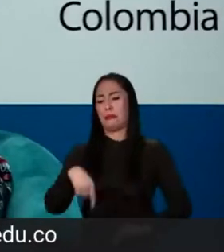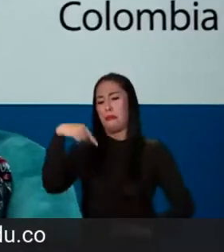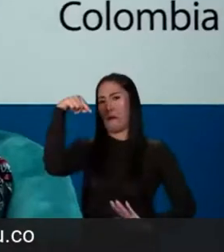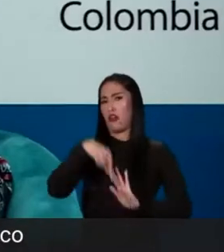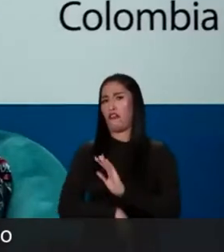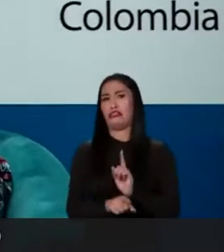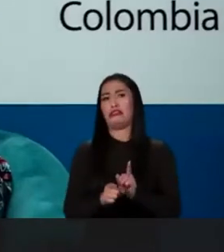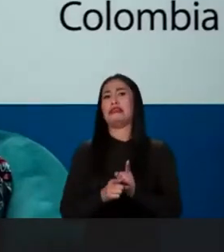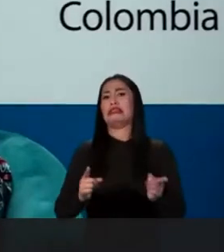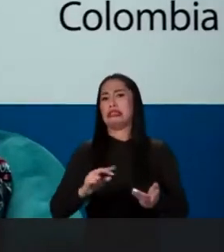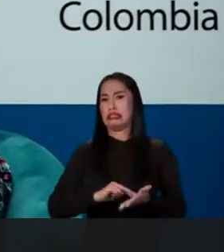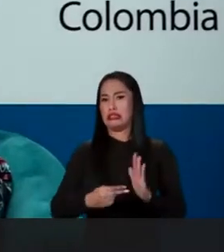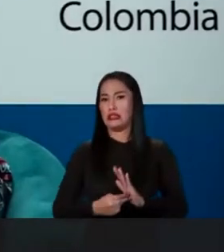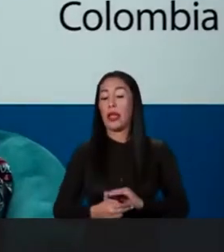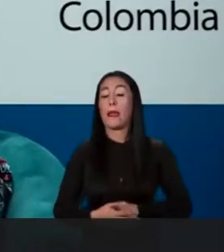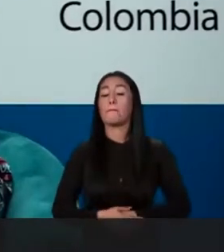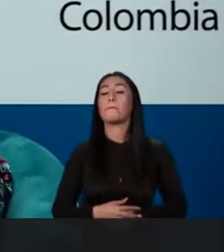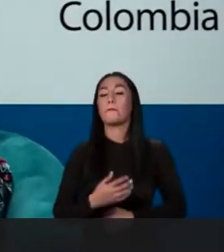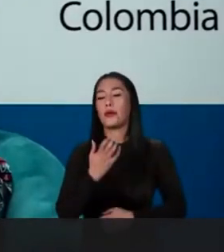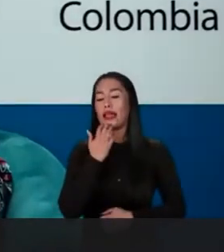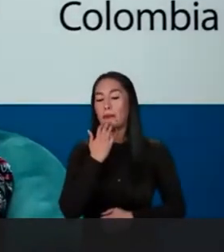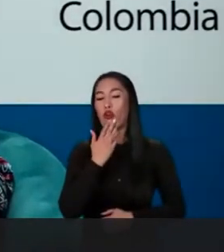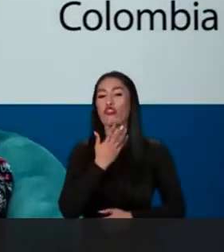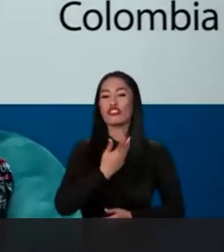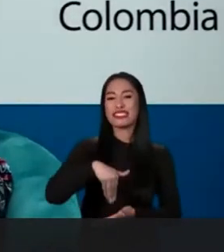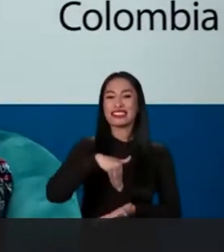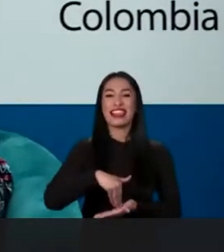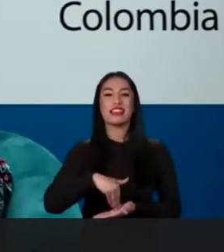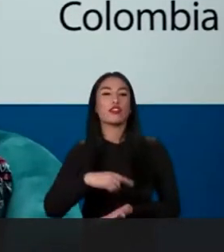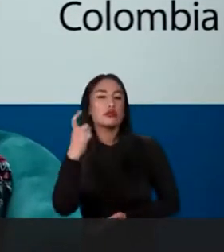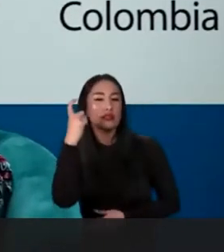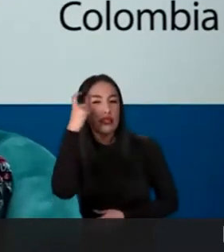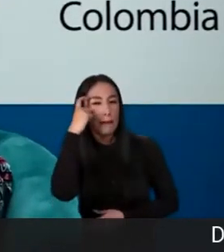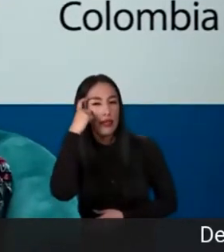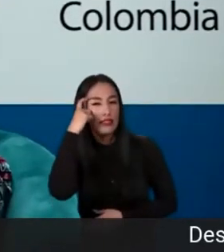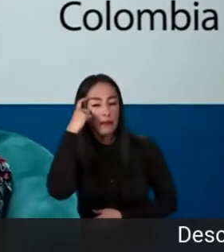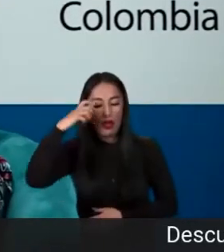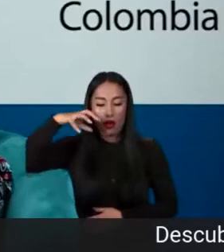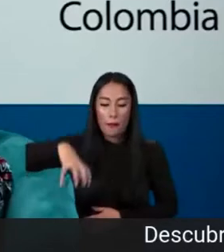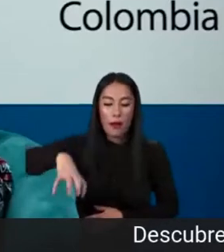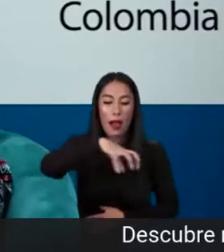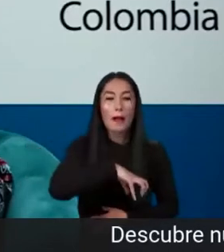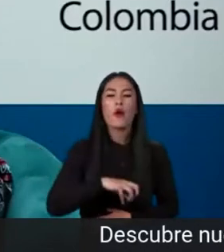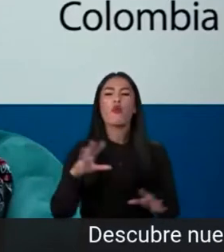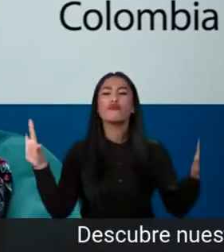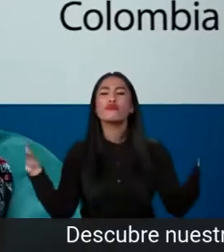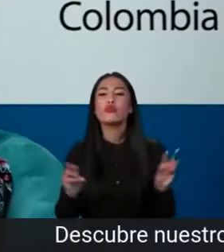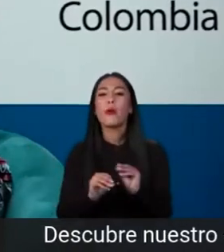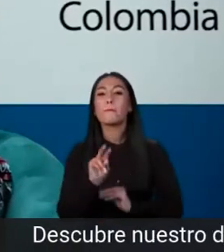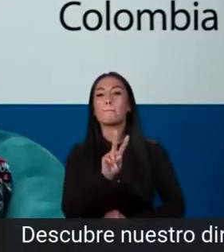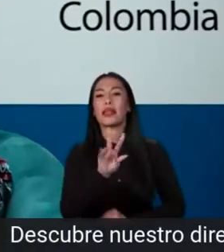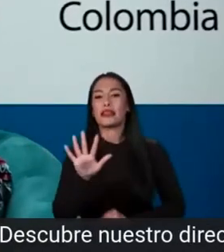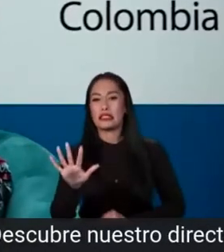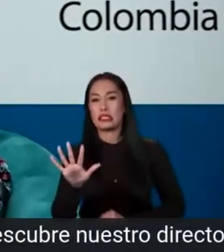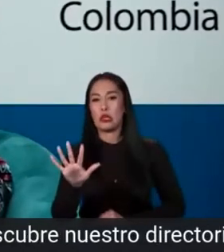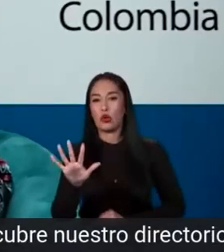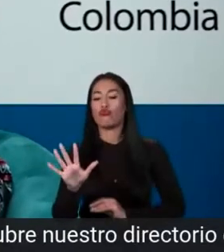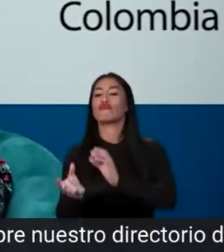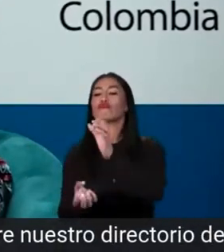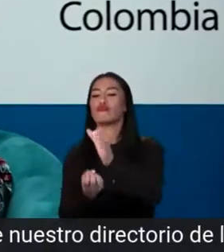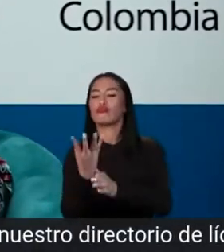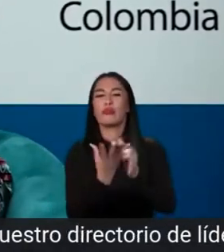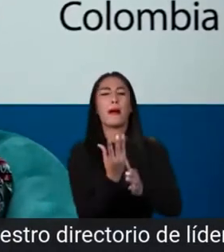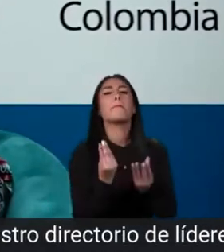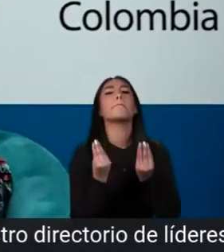cuales y que está prohibido que sean internos los centros de pensamiento son para pensar